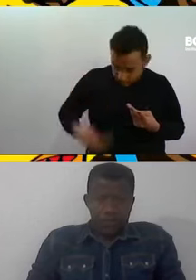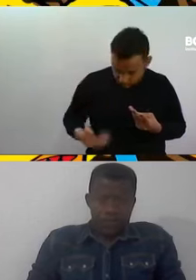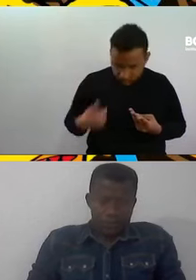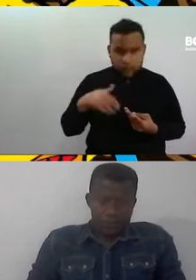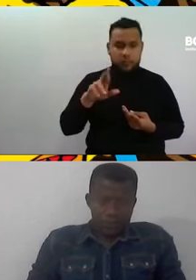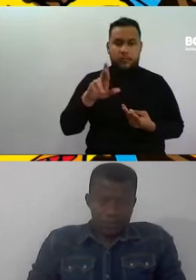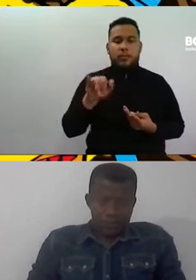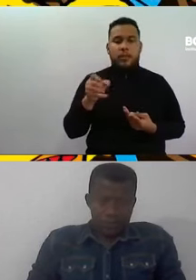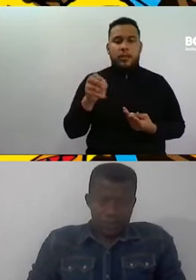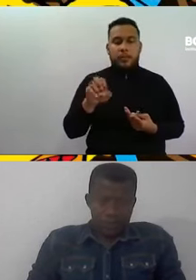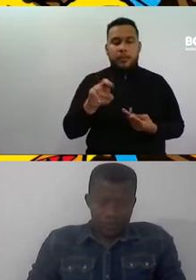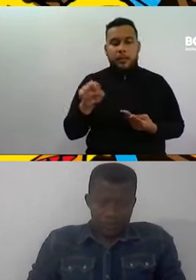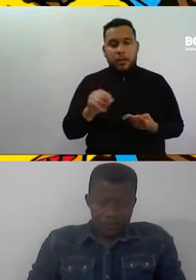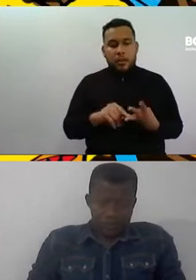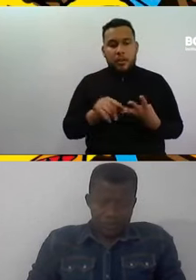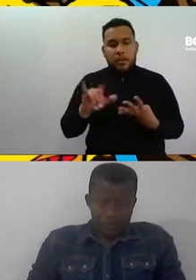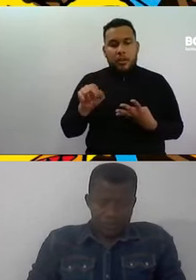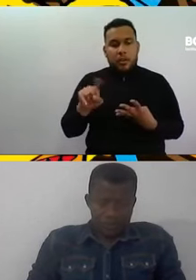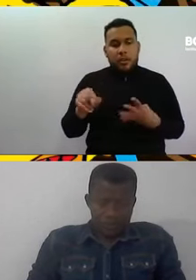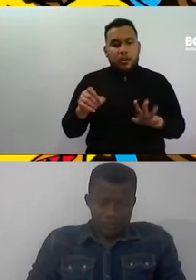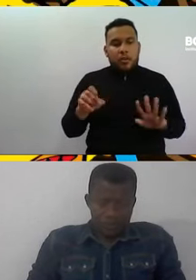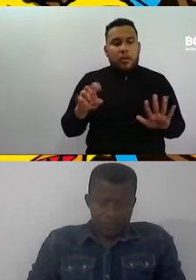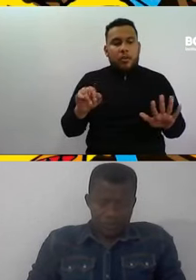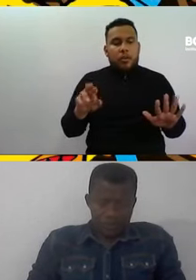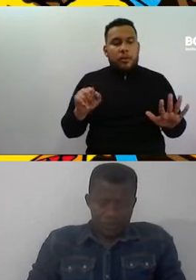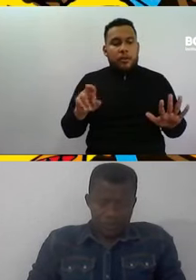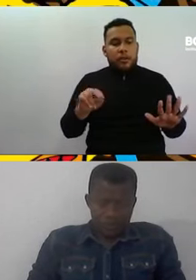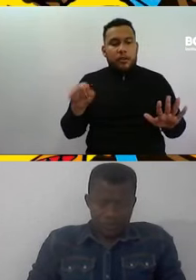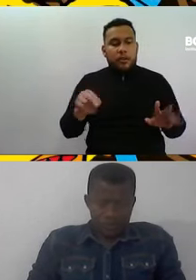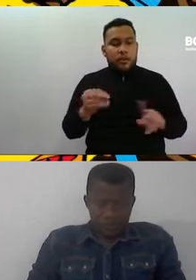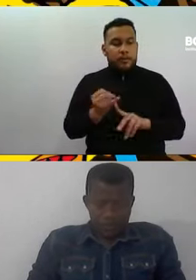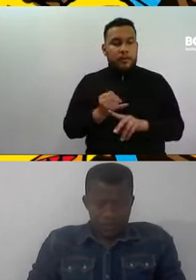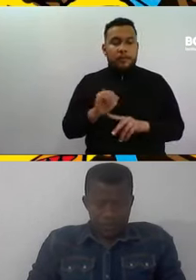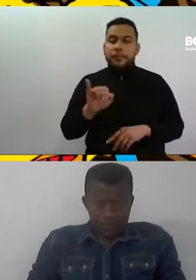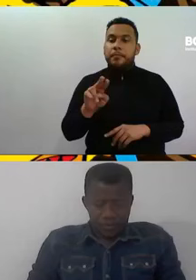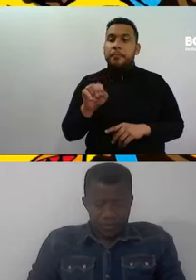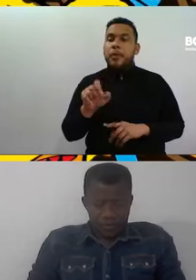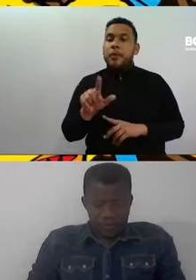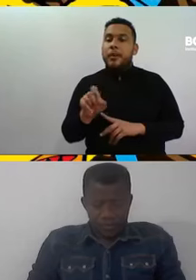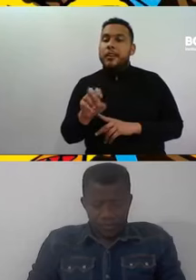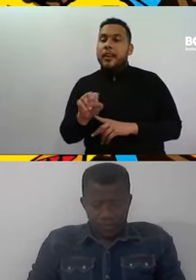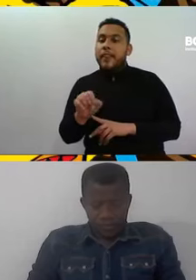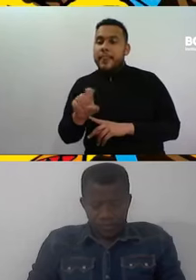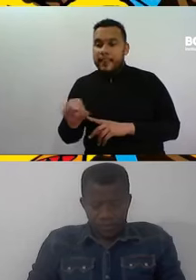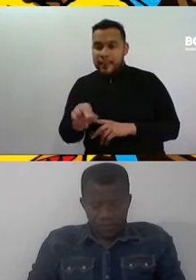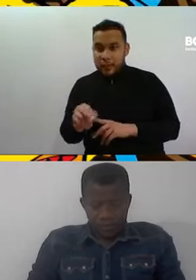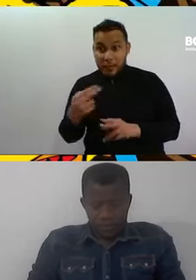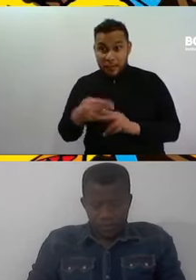Miranda, Luis Gerardo Martínez, Manuel Hernández Mañulo, Aguja,